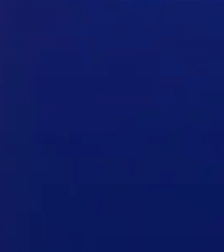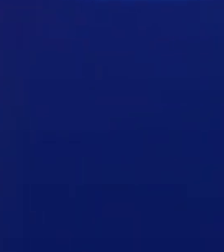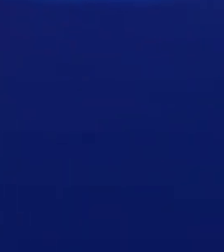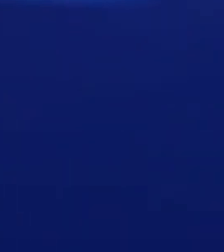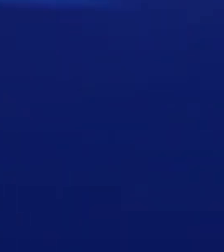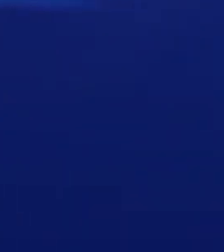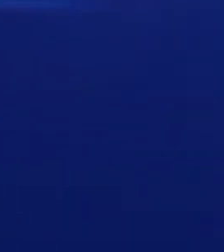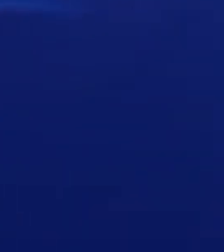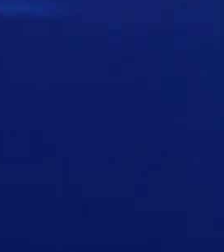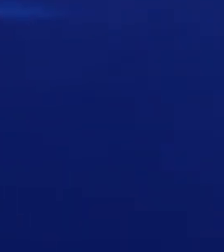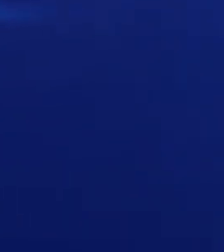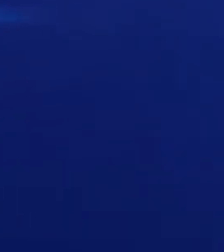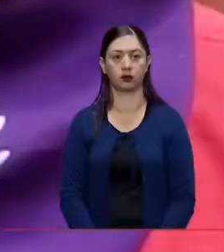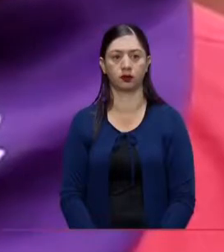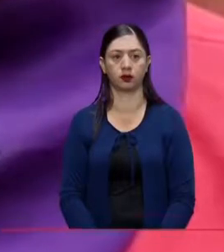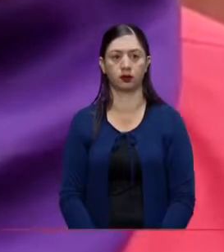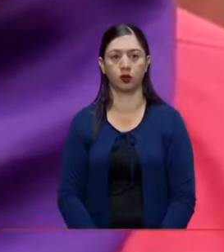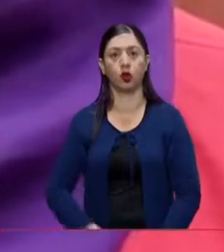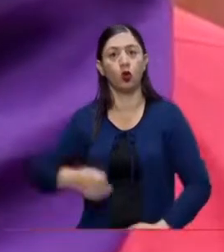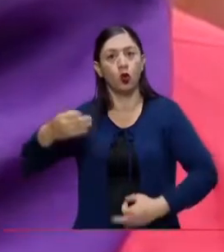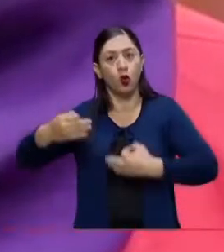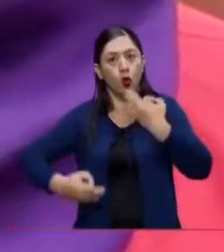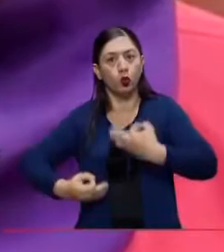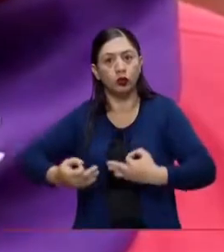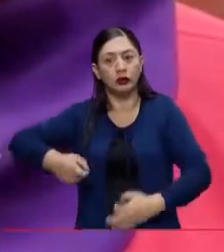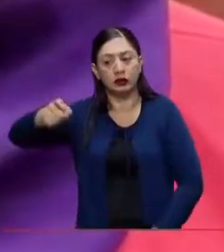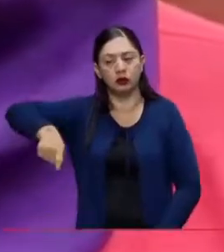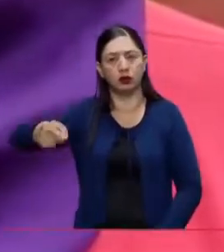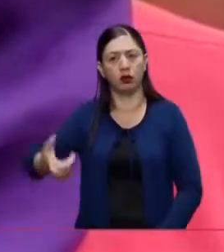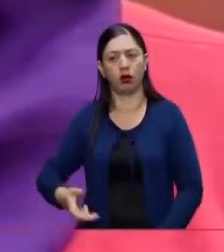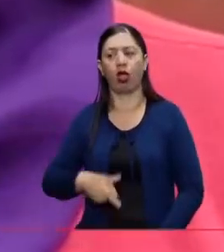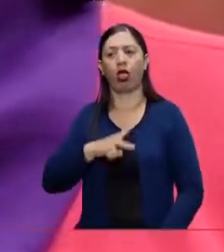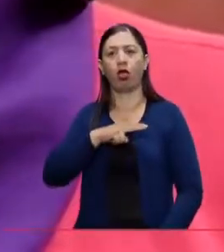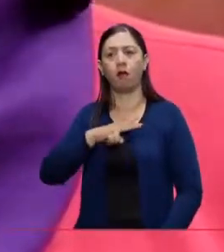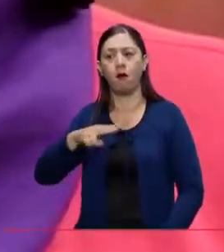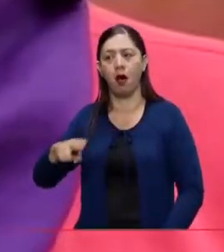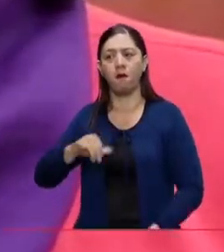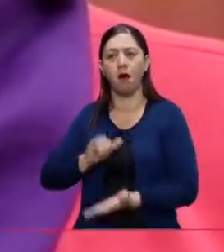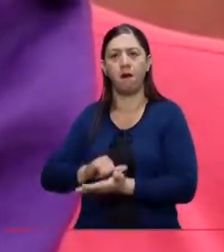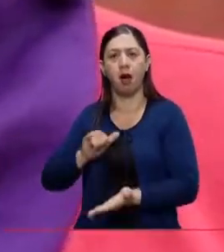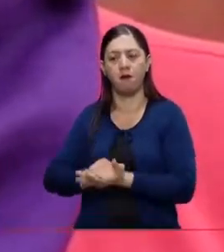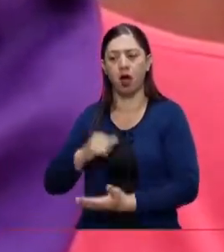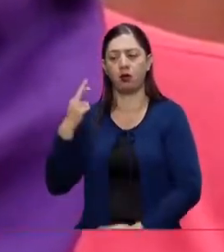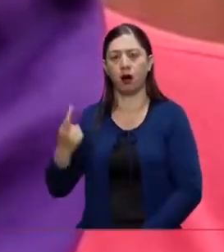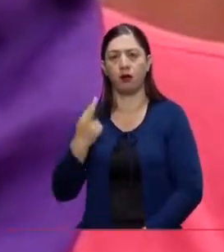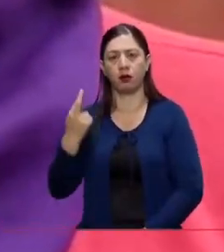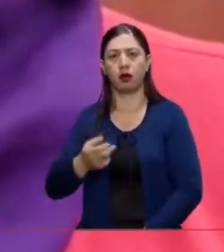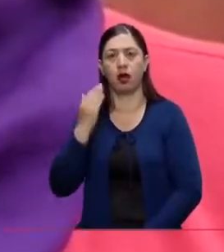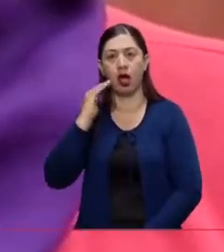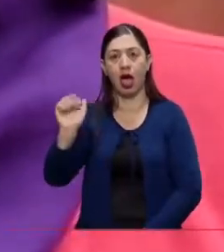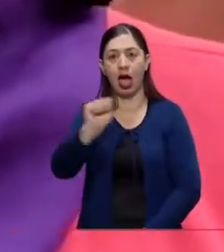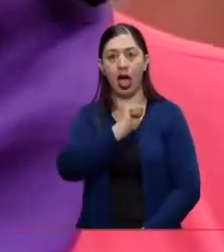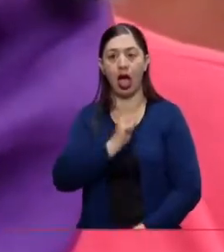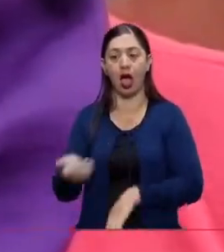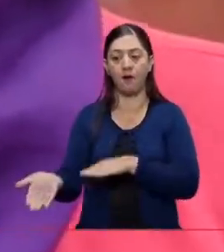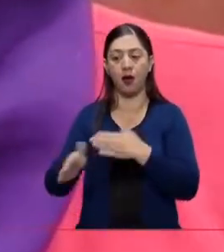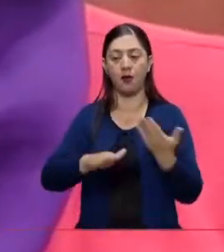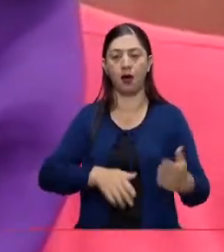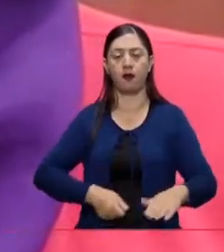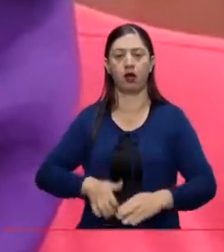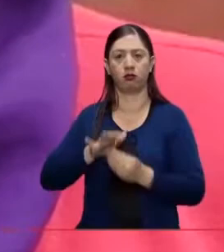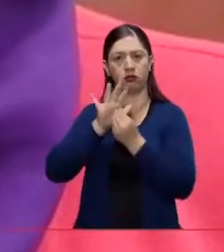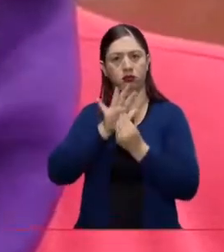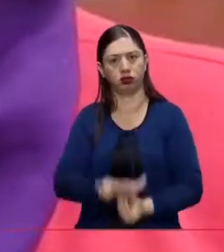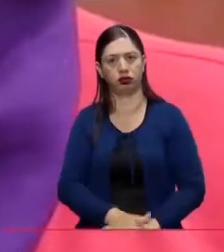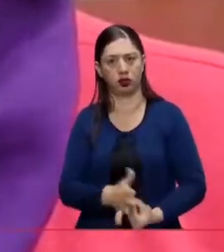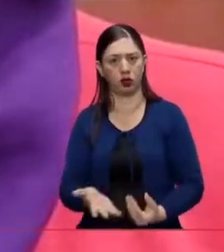Pues que se haga justicia y que no se vuelva común y repetitivo estos feminicidios que están ocurriendo en Buga. Por eso le hemos llamado